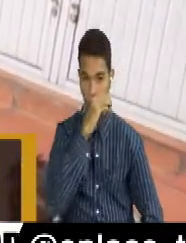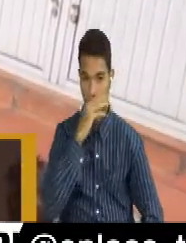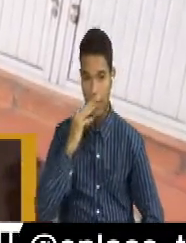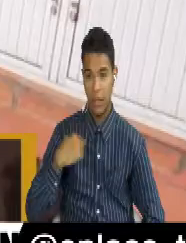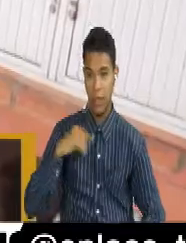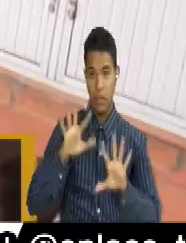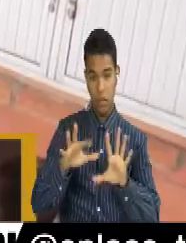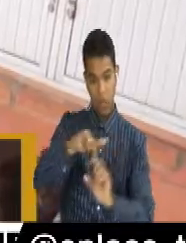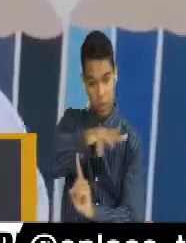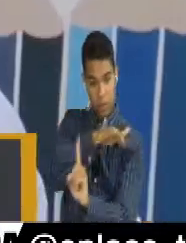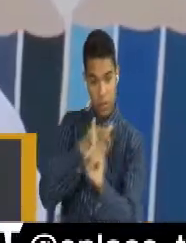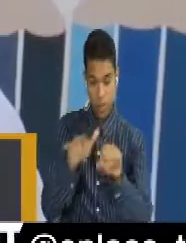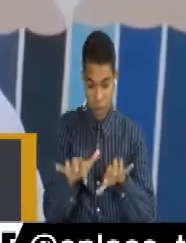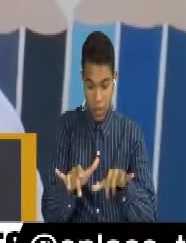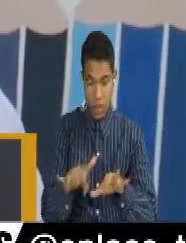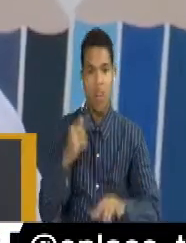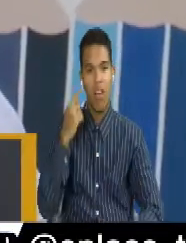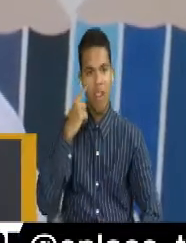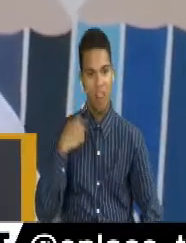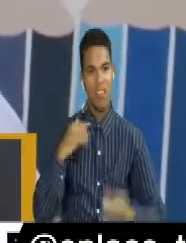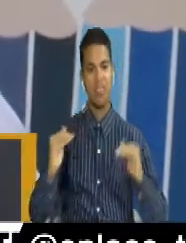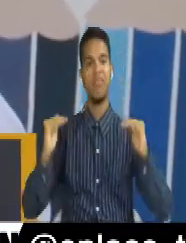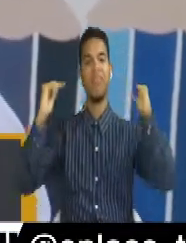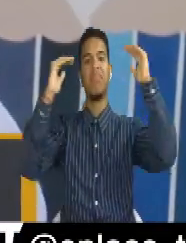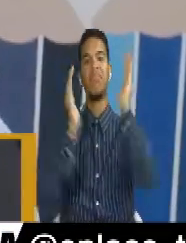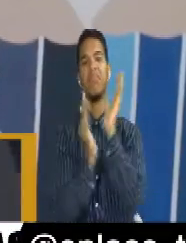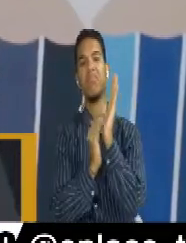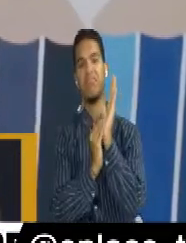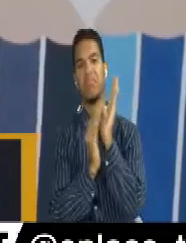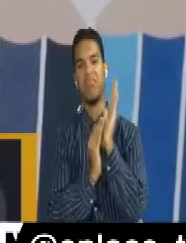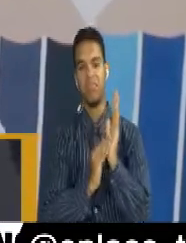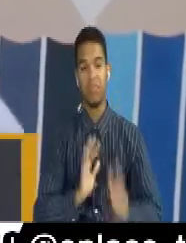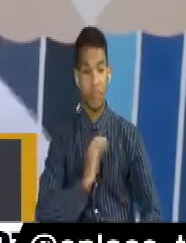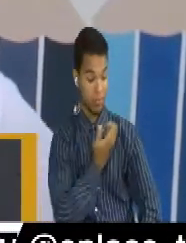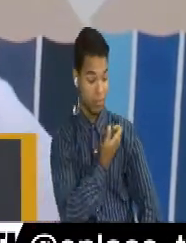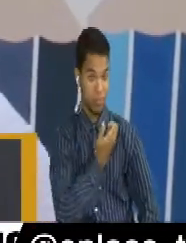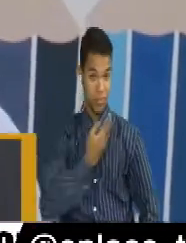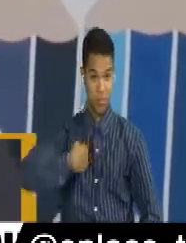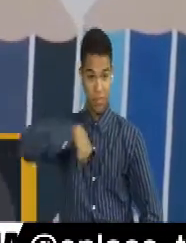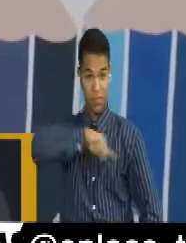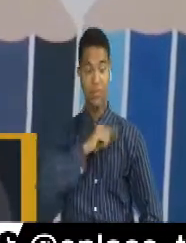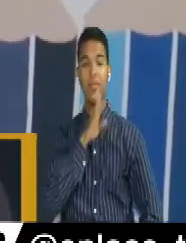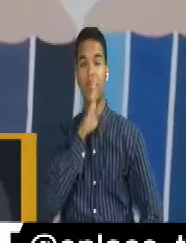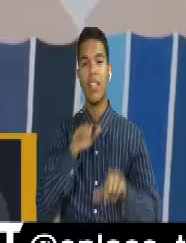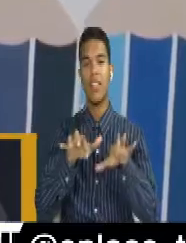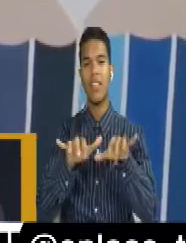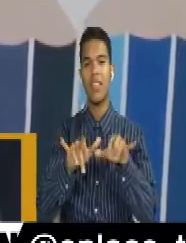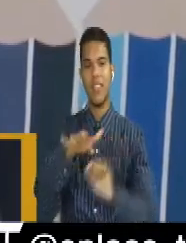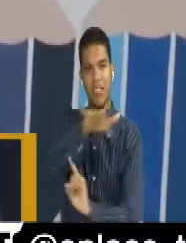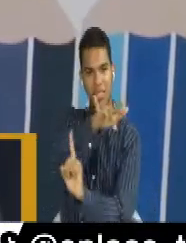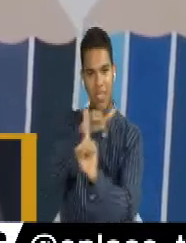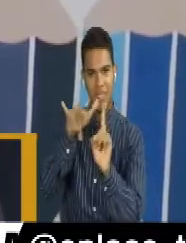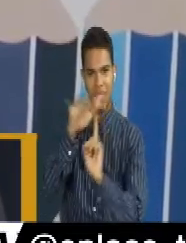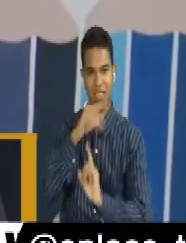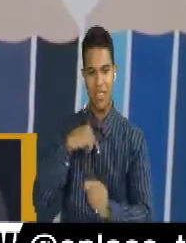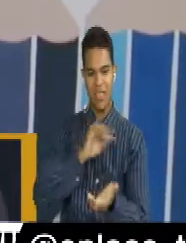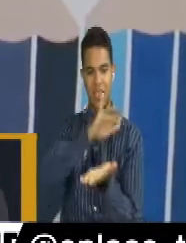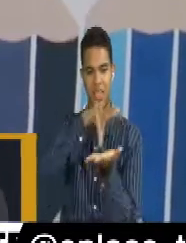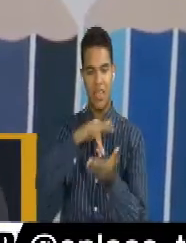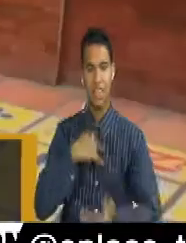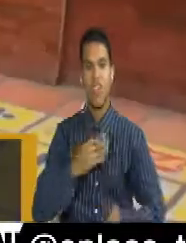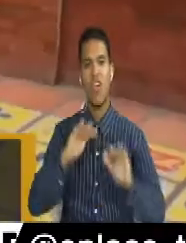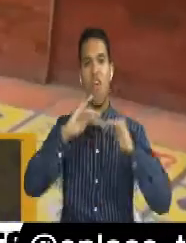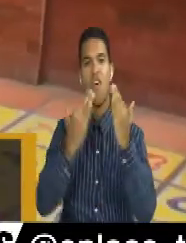destacaron la actividad realizada. Hoy estamos por parte de la Alcaldía Municipal en la cabeza de la Secretaría de Medio Ambiente, aquí en el Colegio Castillo del